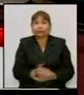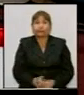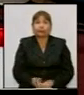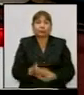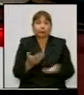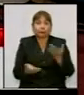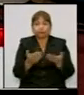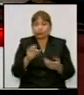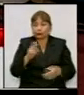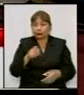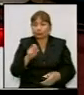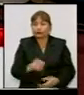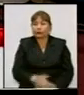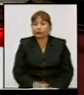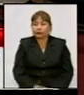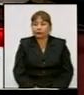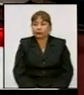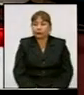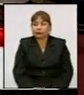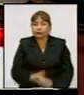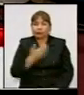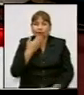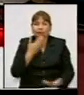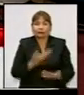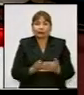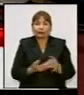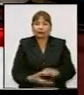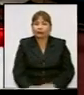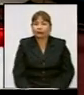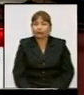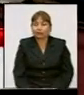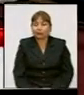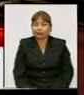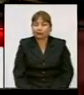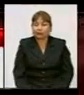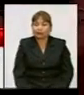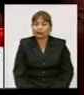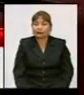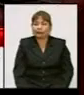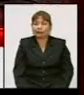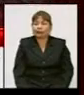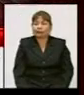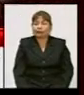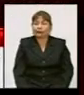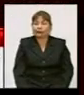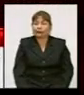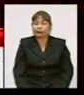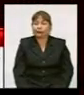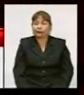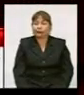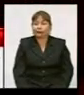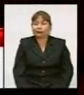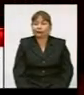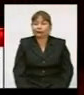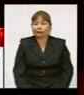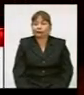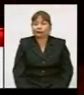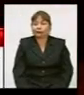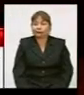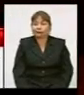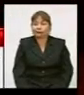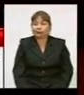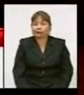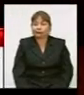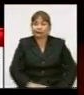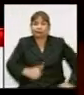acuerdo a demanda. Muchas gracias, señor. Gracias, comandante. Muy bien. Entonces nos toca el